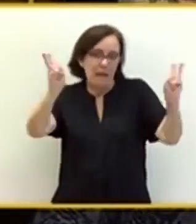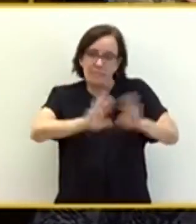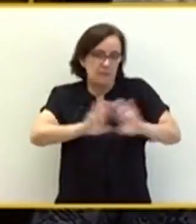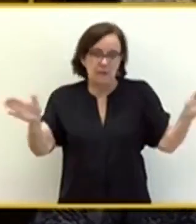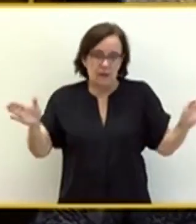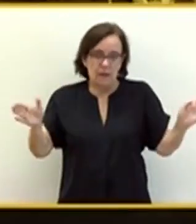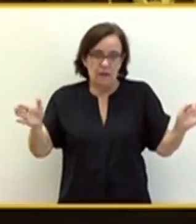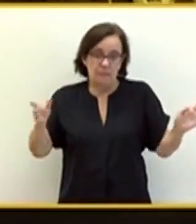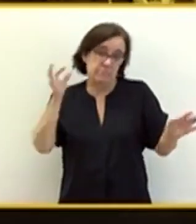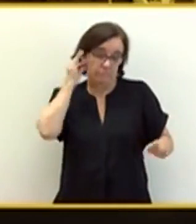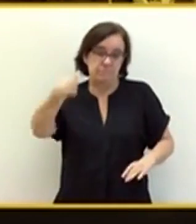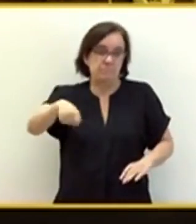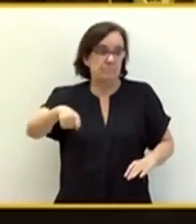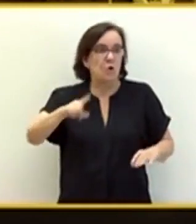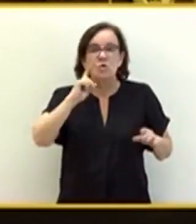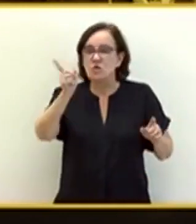No voy. No.